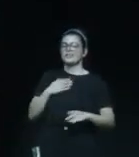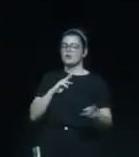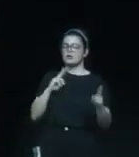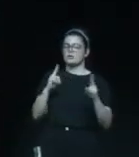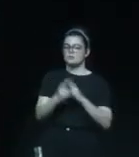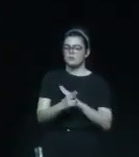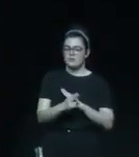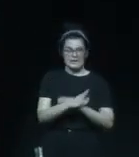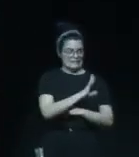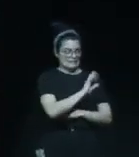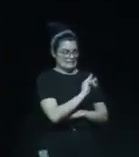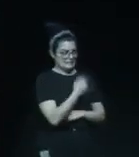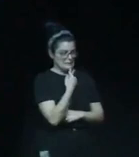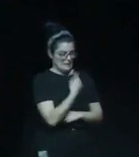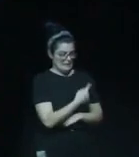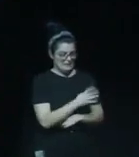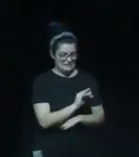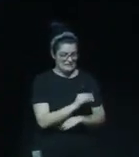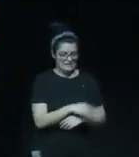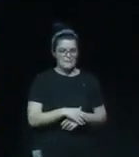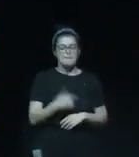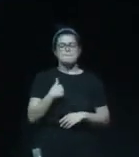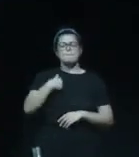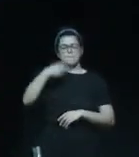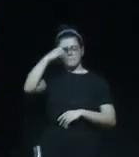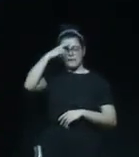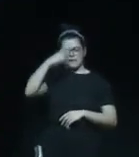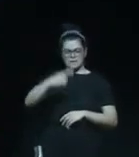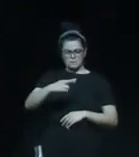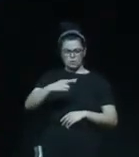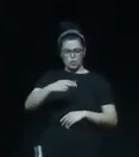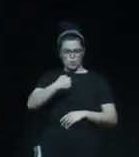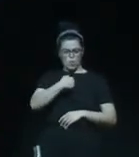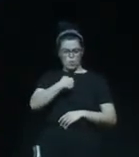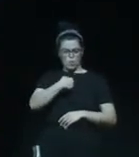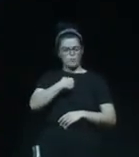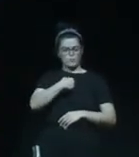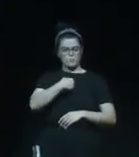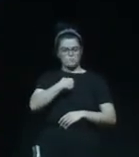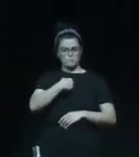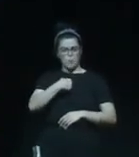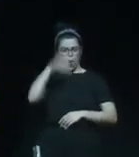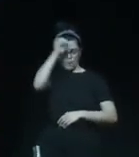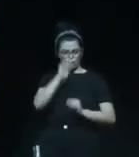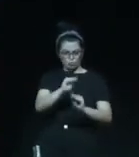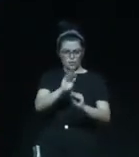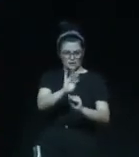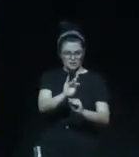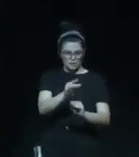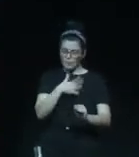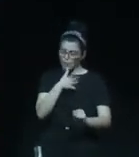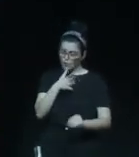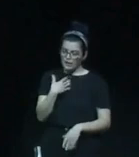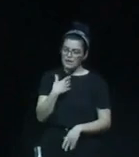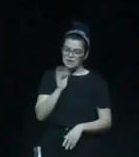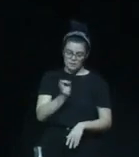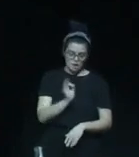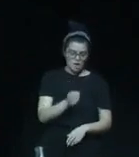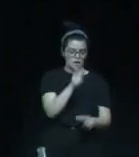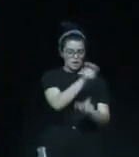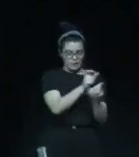iba a decir a ti, te iba a lanzar la pelota. Yo respeto tu posición porque evidentemente tenemos bastantes políticos que